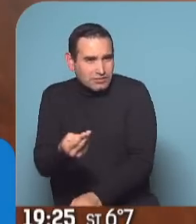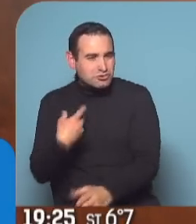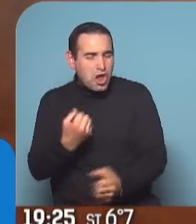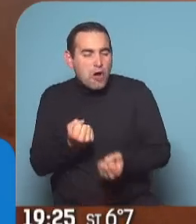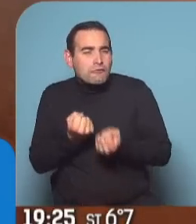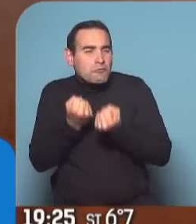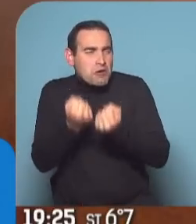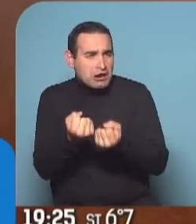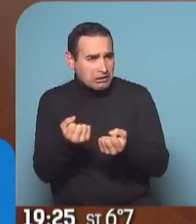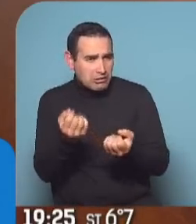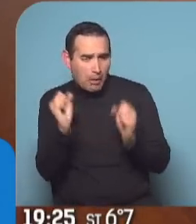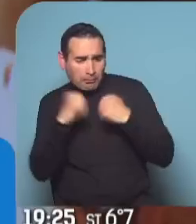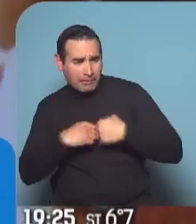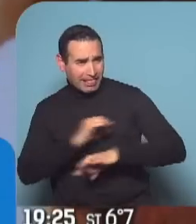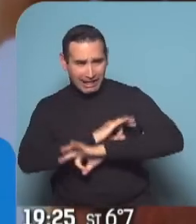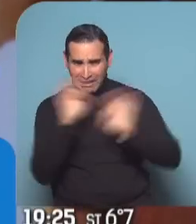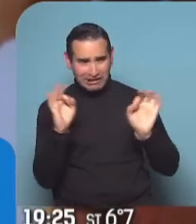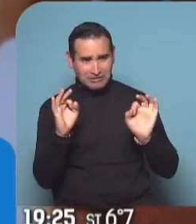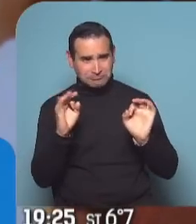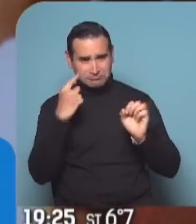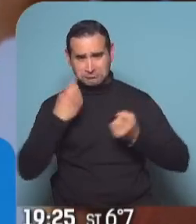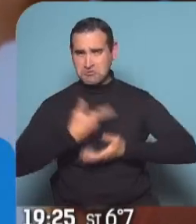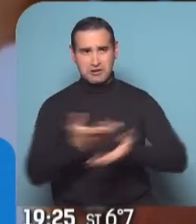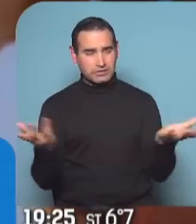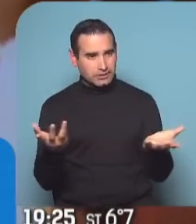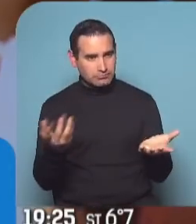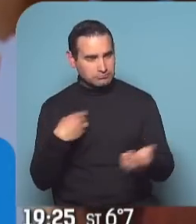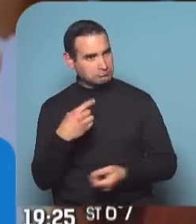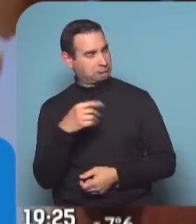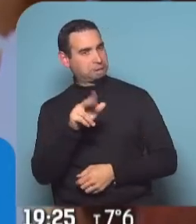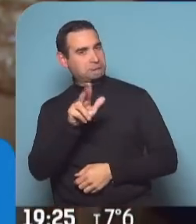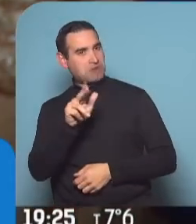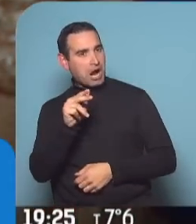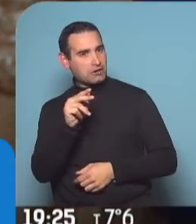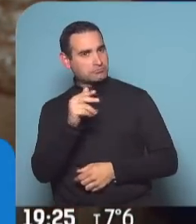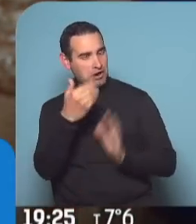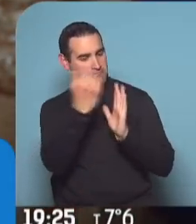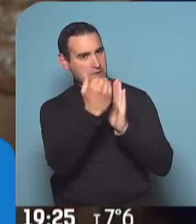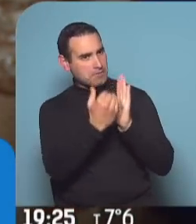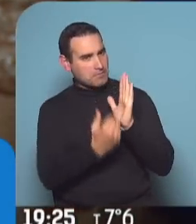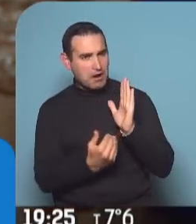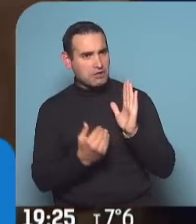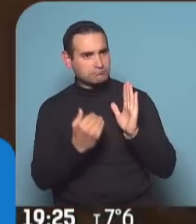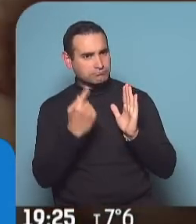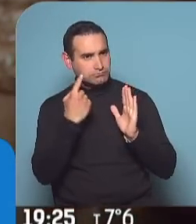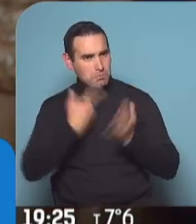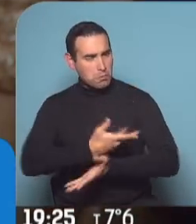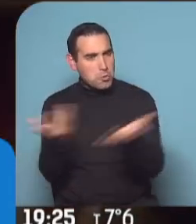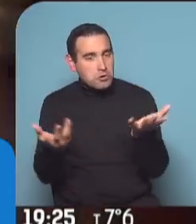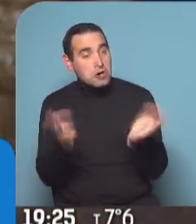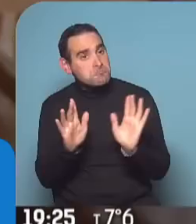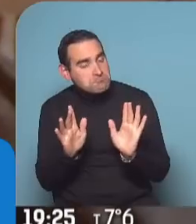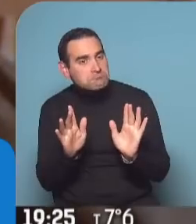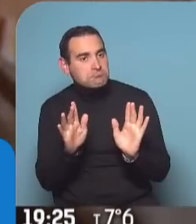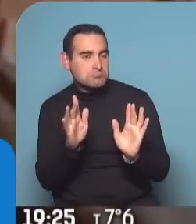por esconder la realidad. Por eso llama un poco la atención que hayan hecho estos datos públicos, pero es interesante que